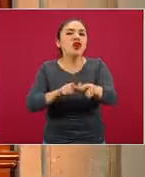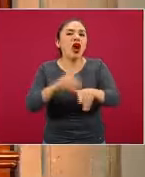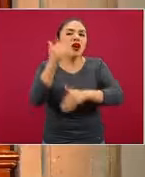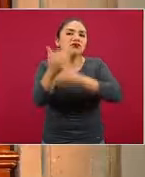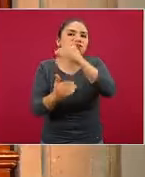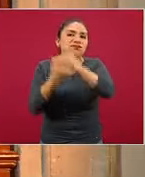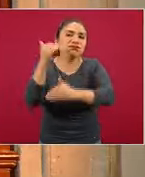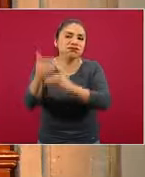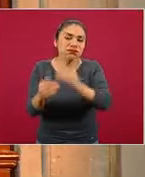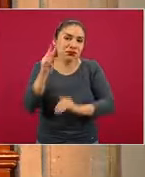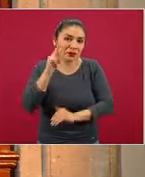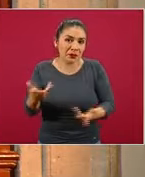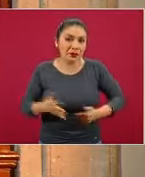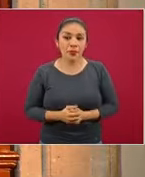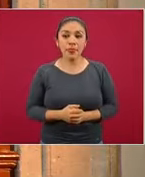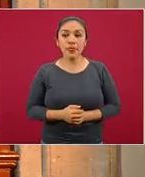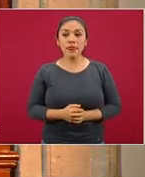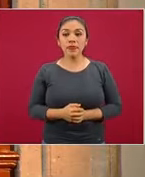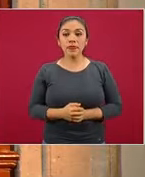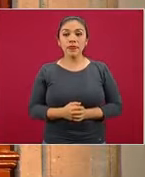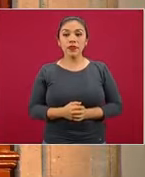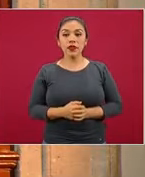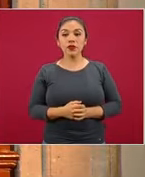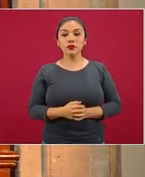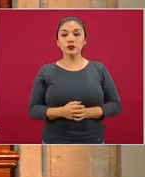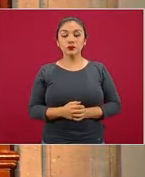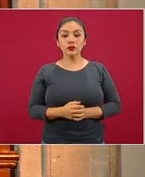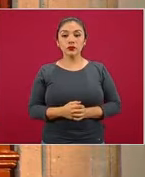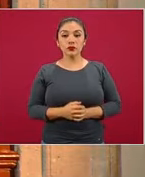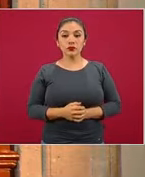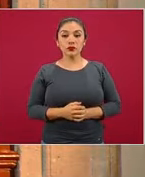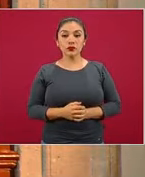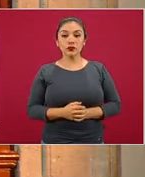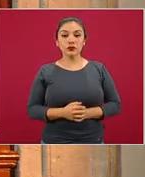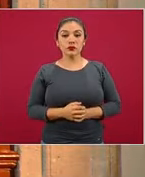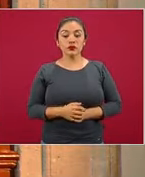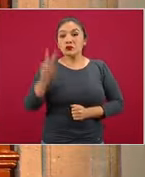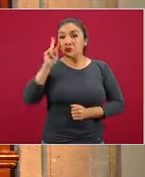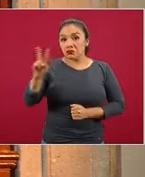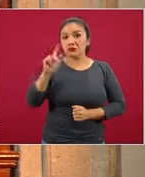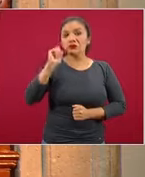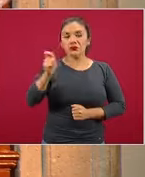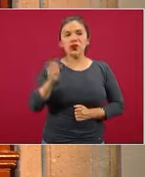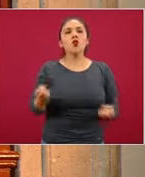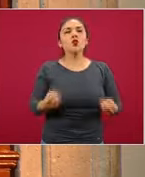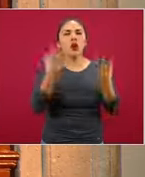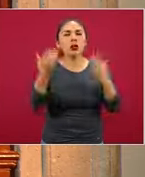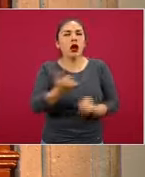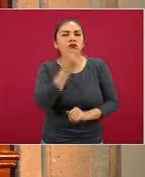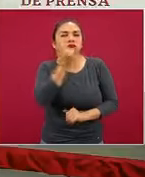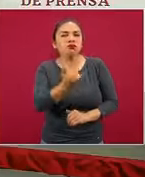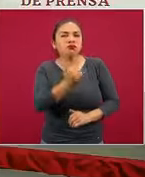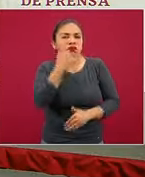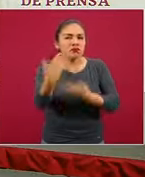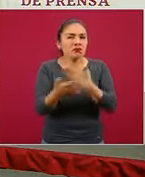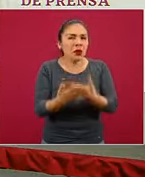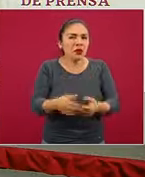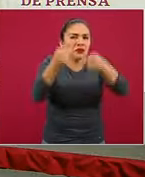comportándose esta tendencia. Veamos la siguiente diapositiva. Tenemos aquí nuestros casos estimados.